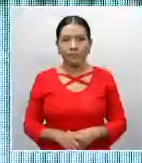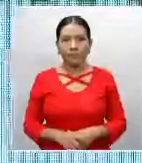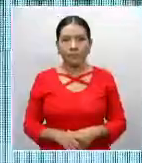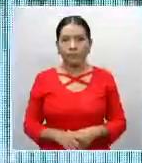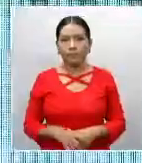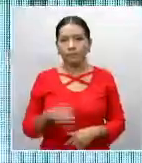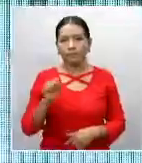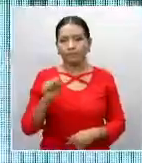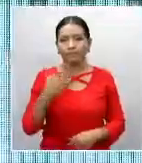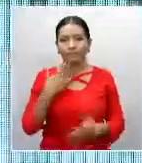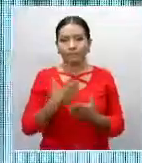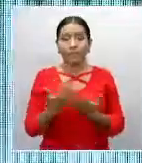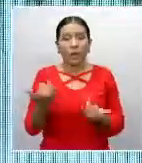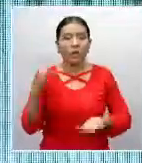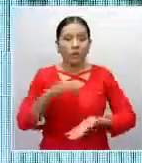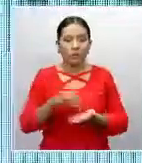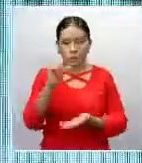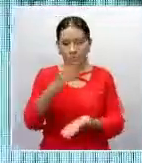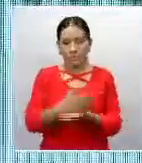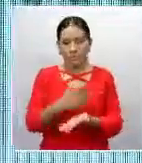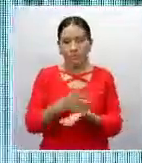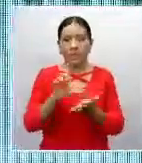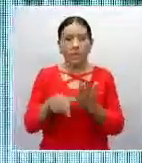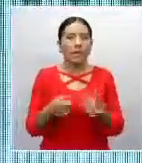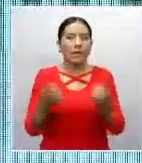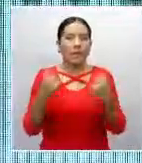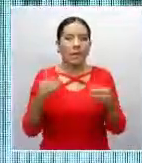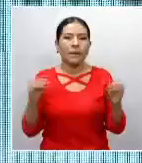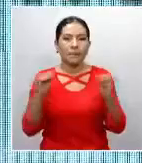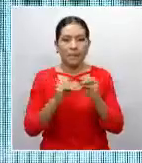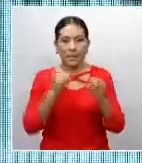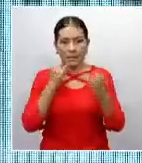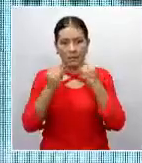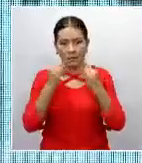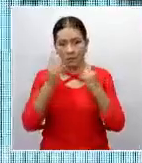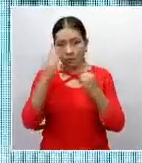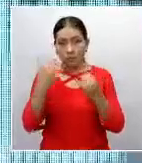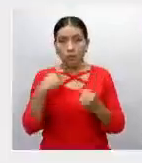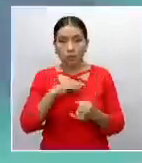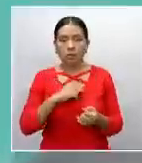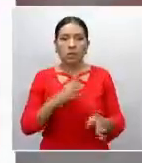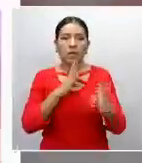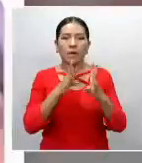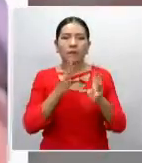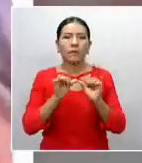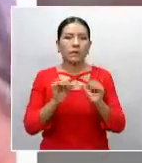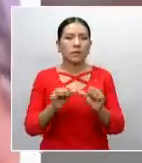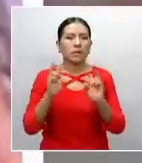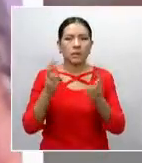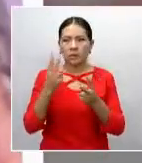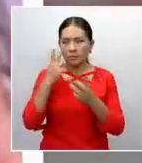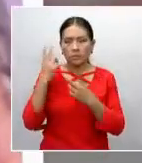Y bueno, momento de hacer una breve pausa. Enseguida retornamos con más información porque estaremos hablando